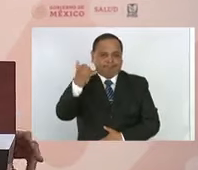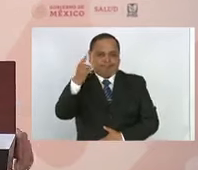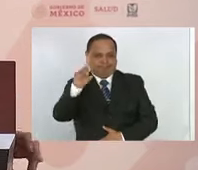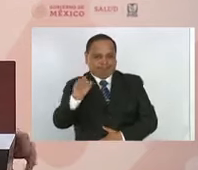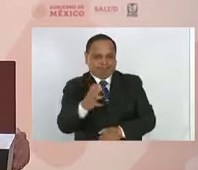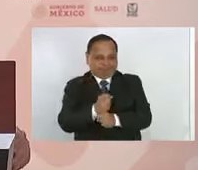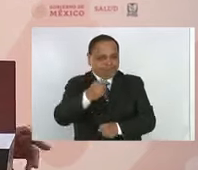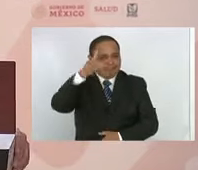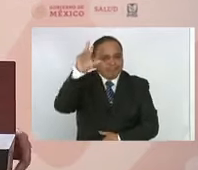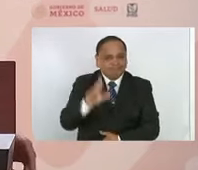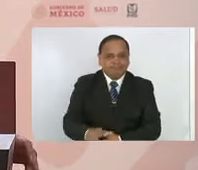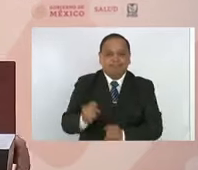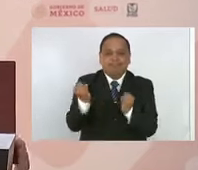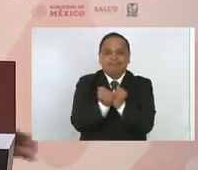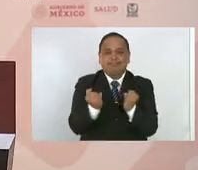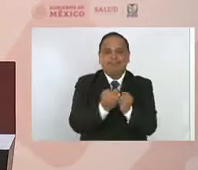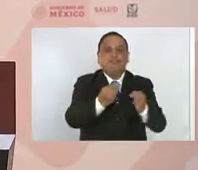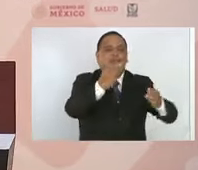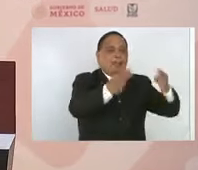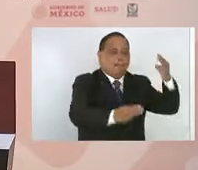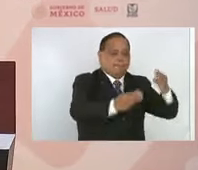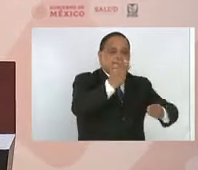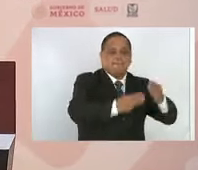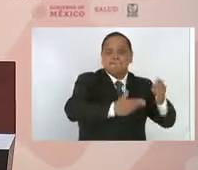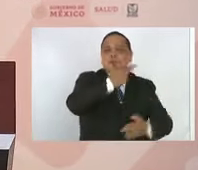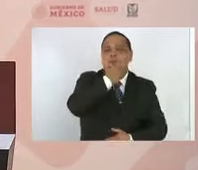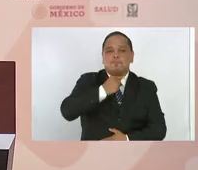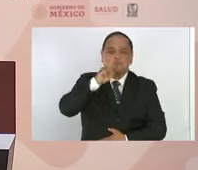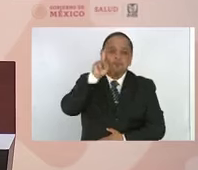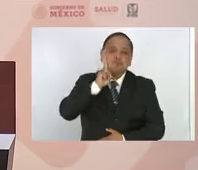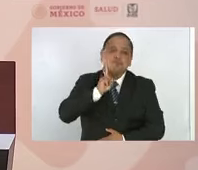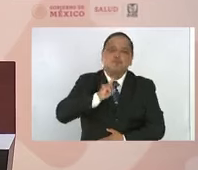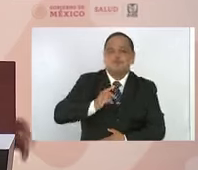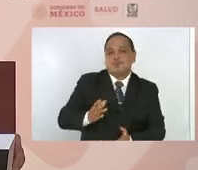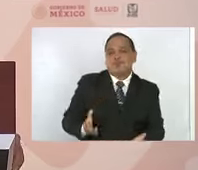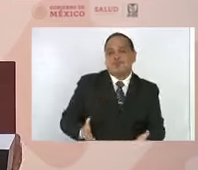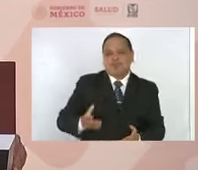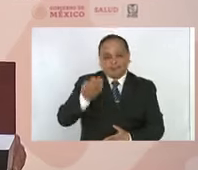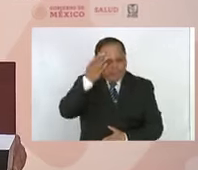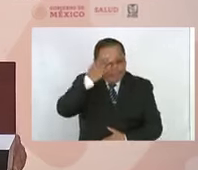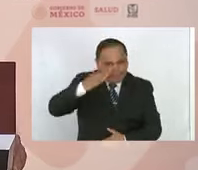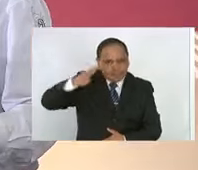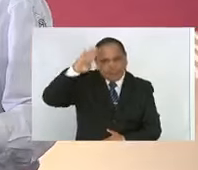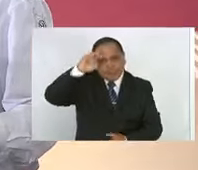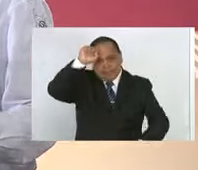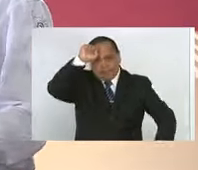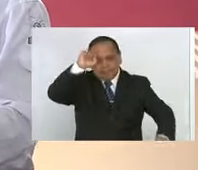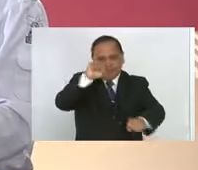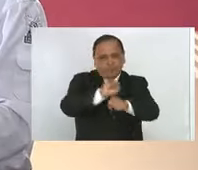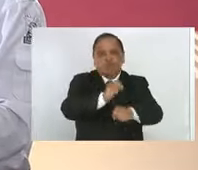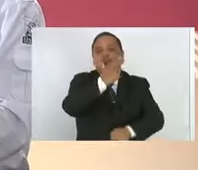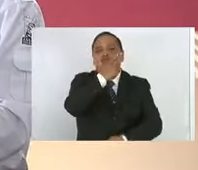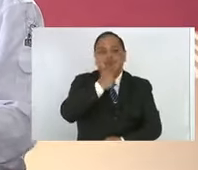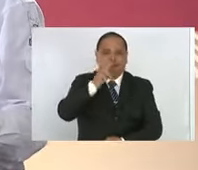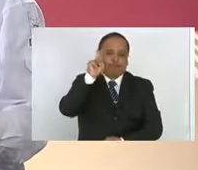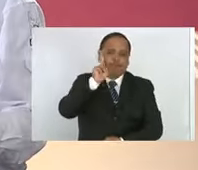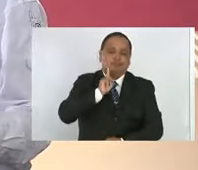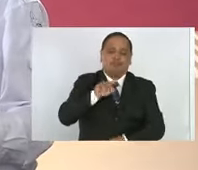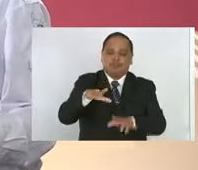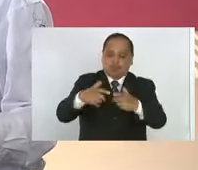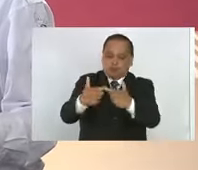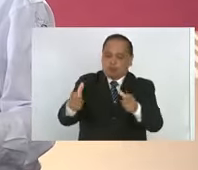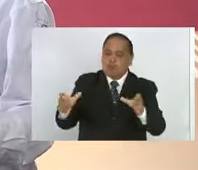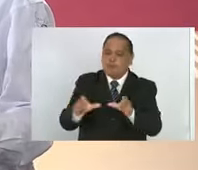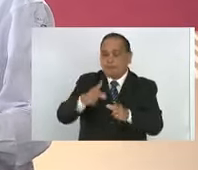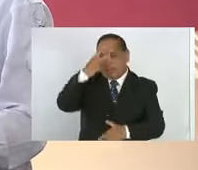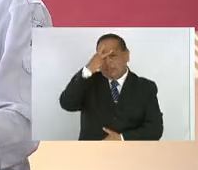ministros, viceministros, ministras de la delegación cubana, secretarias, secretarios de la delegación mexicana y